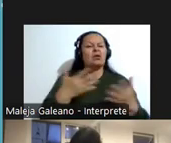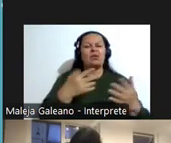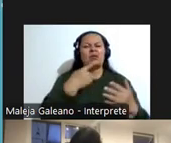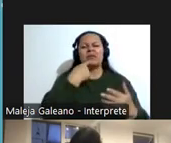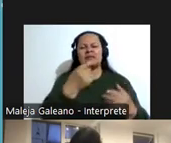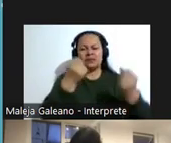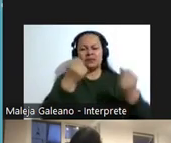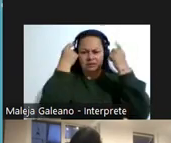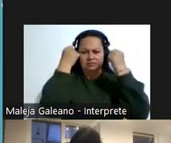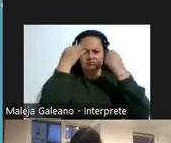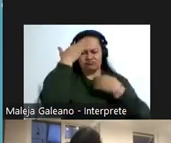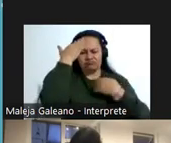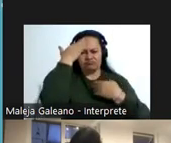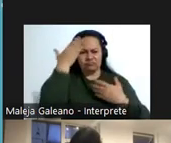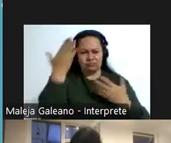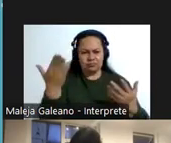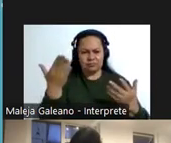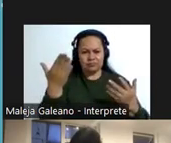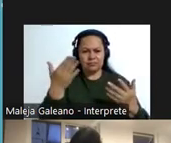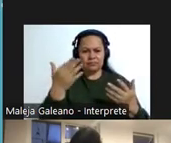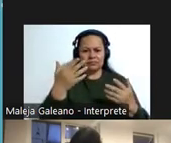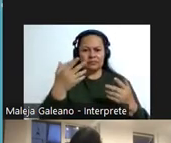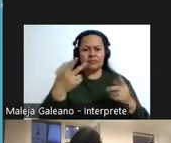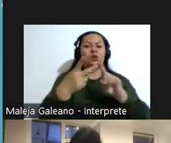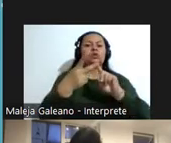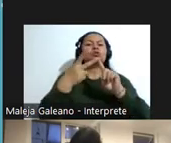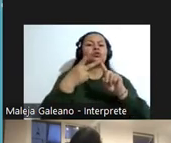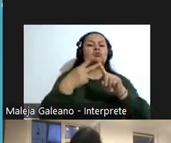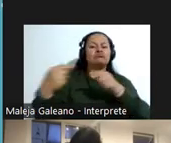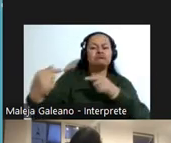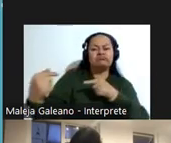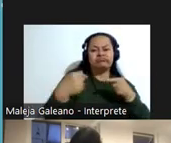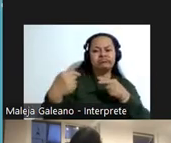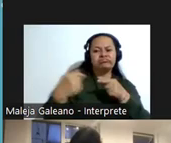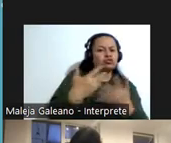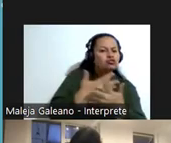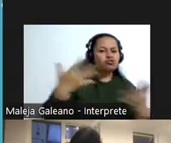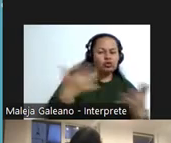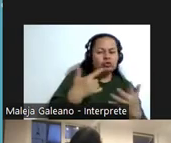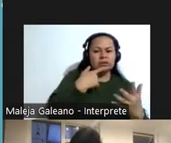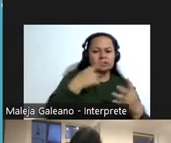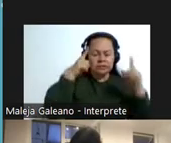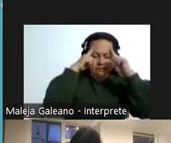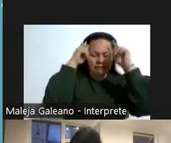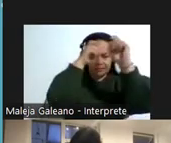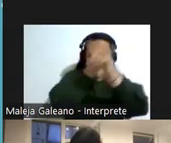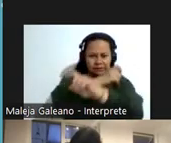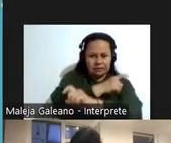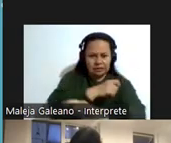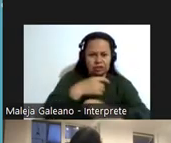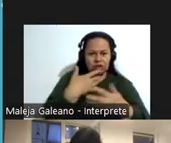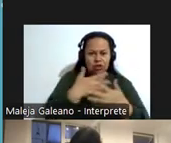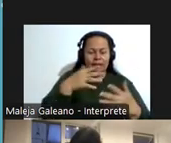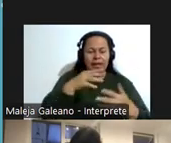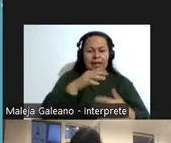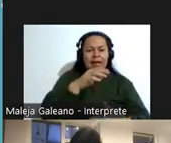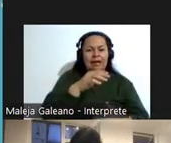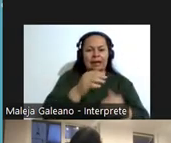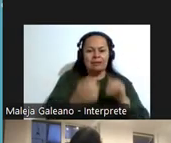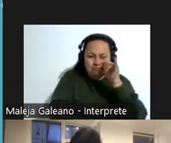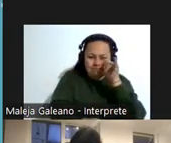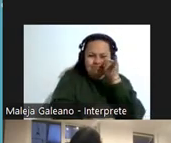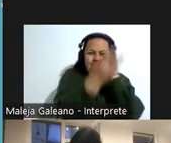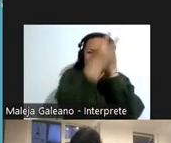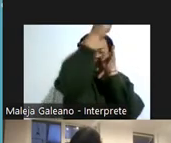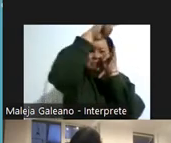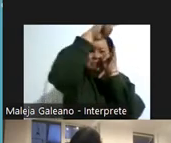por saber. Un segundo momento de discusión, donde vamos a hacer reflexiones sobre la epistemología y las